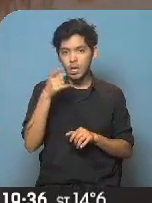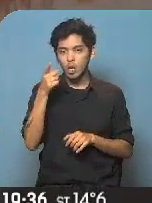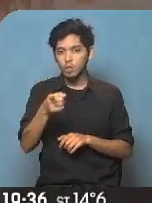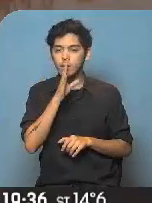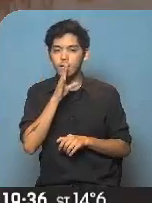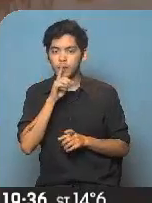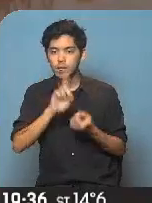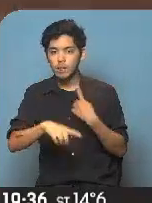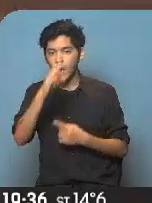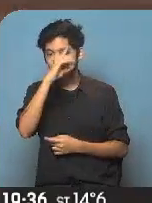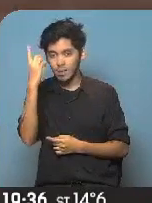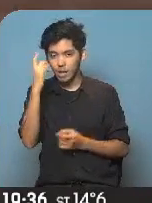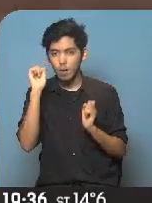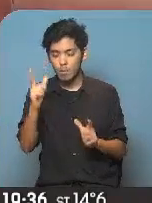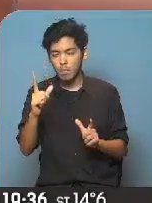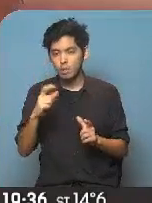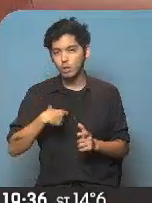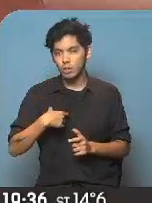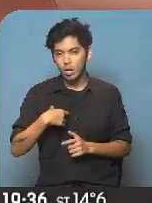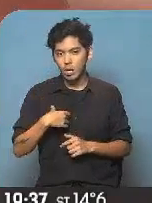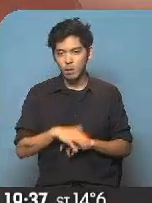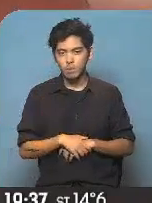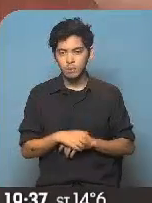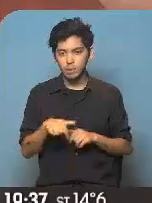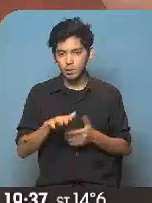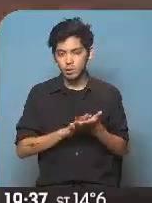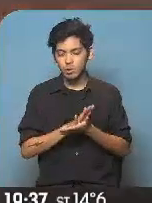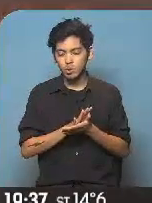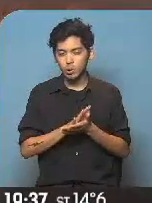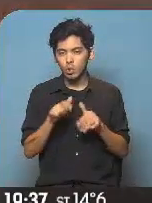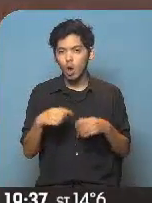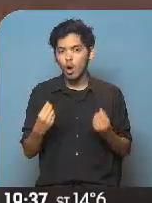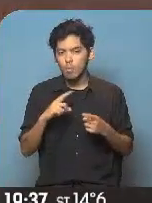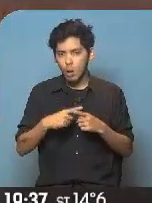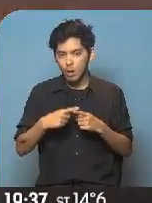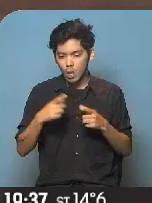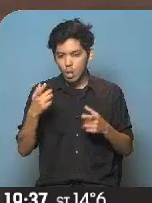para aislar al Estado de la propia sociedad. Natalia, esto se arregla, perdón, con la política,